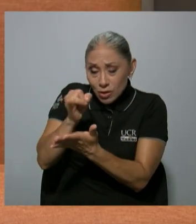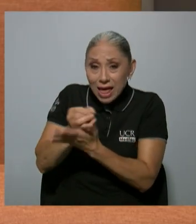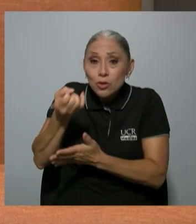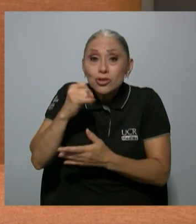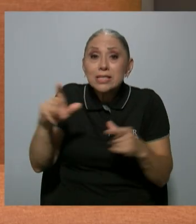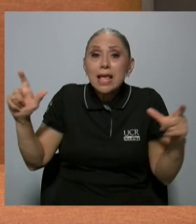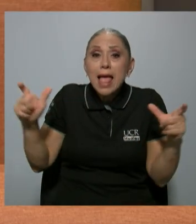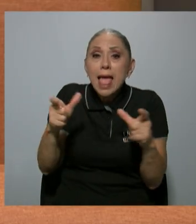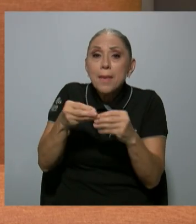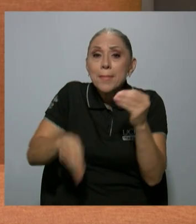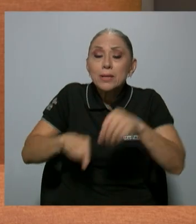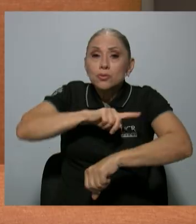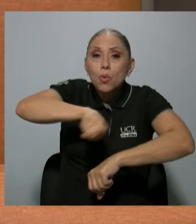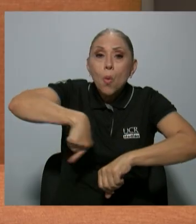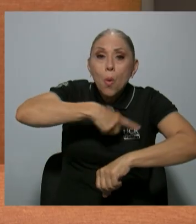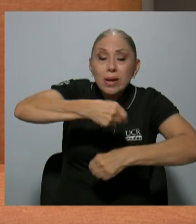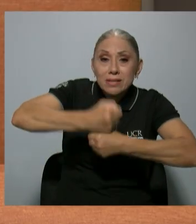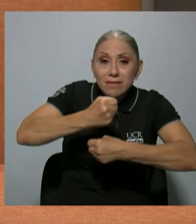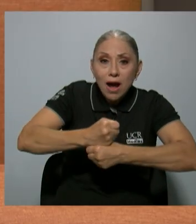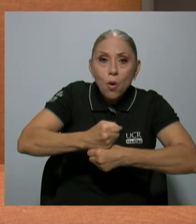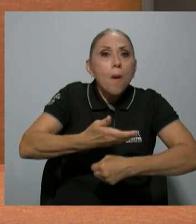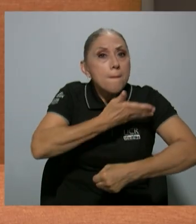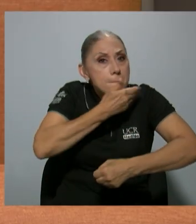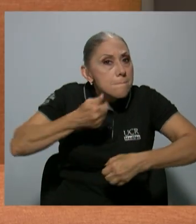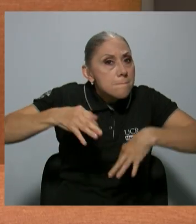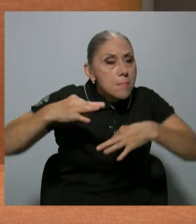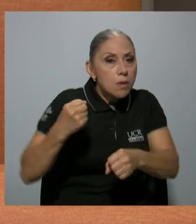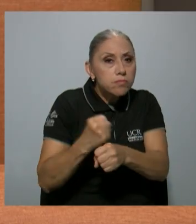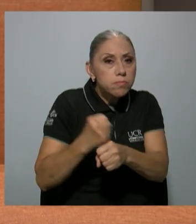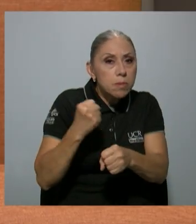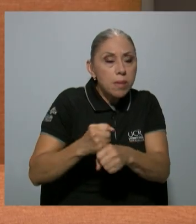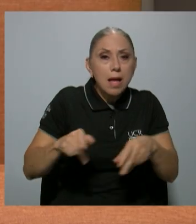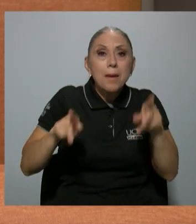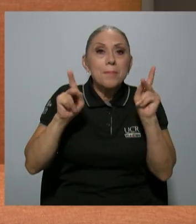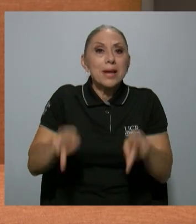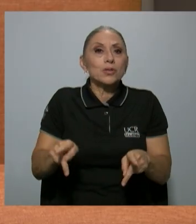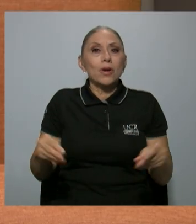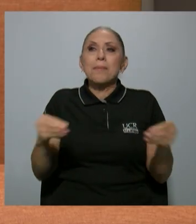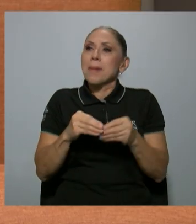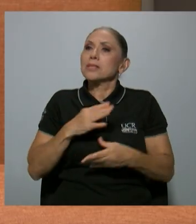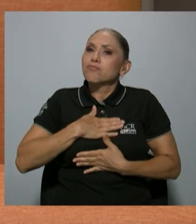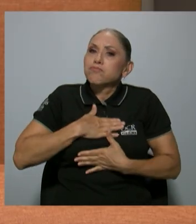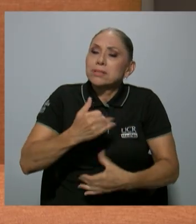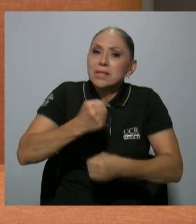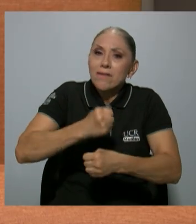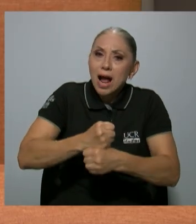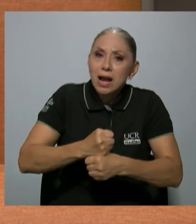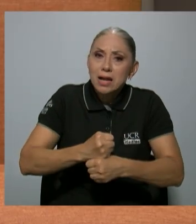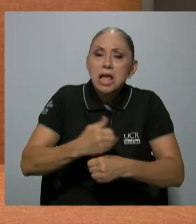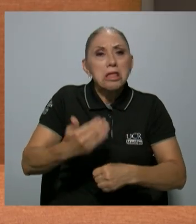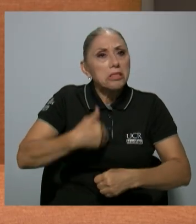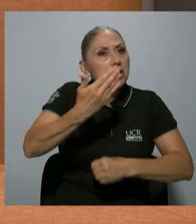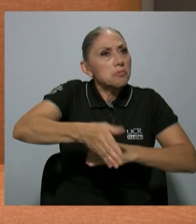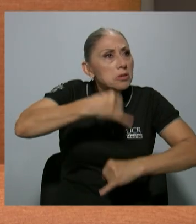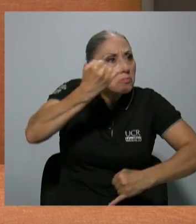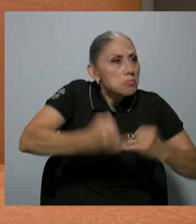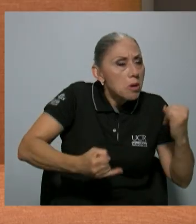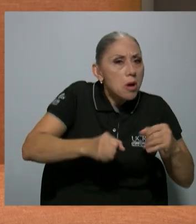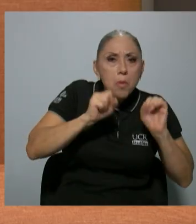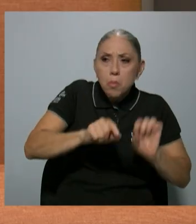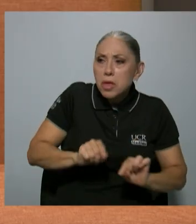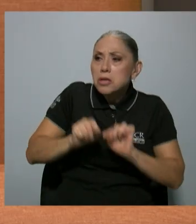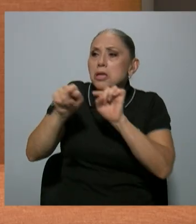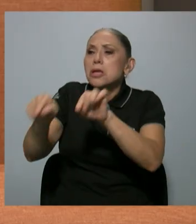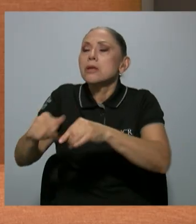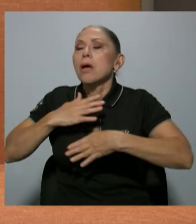la productividad porque tenés personas pues, más dispuestas a trabajar, pueden descansar mejor, que es una acción súper necesaria para poder